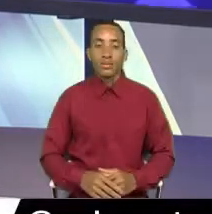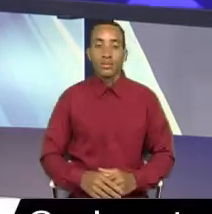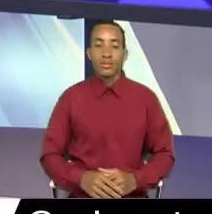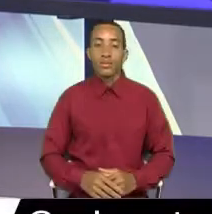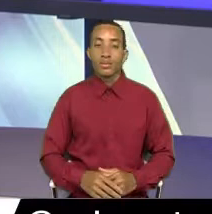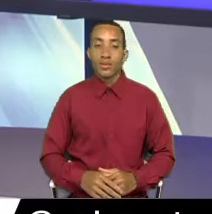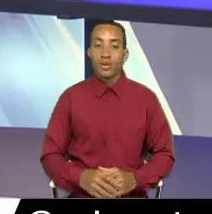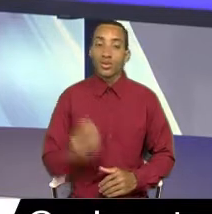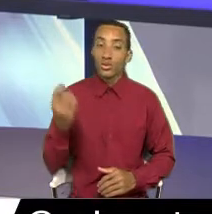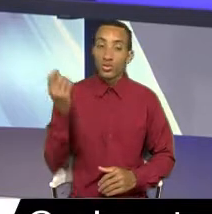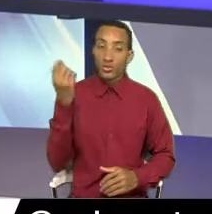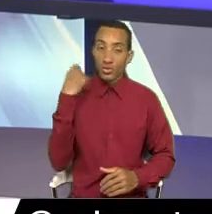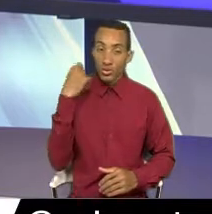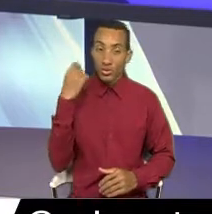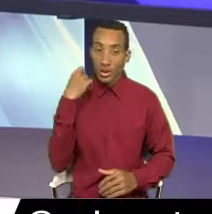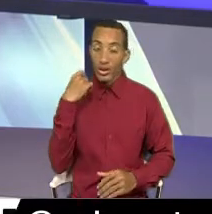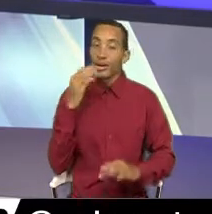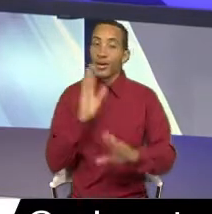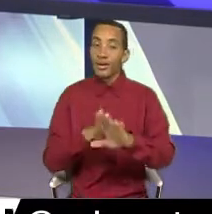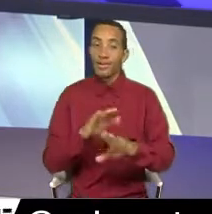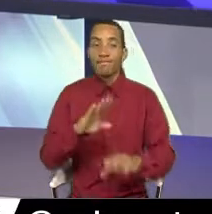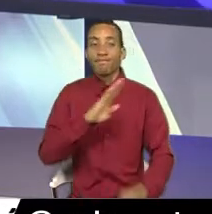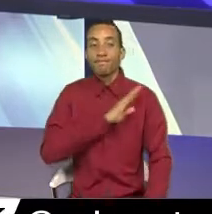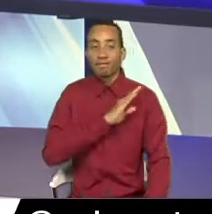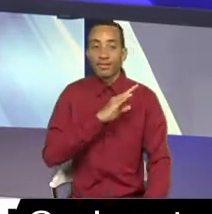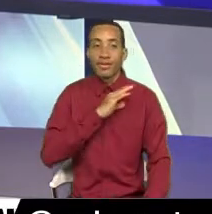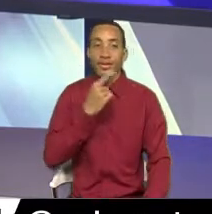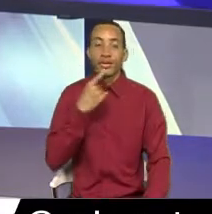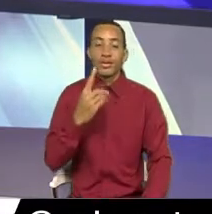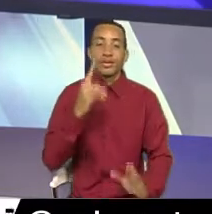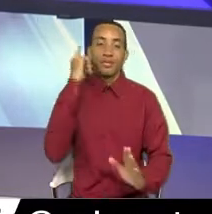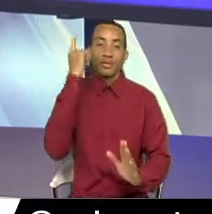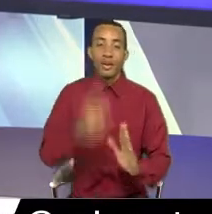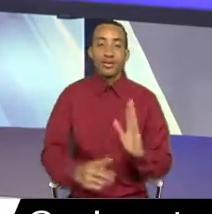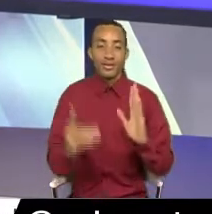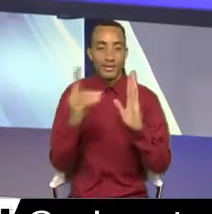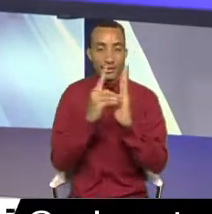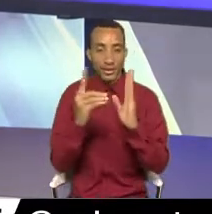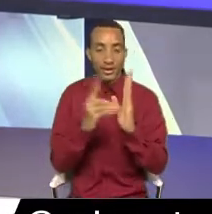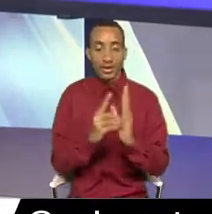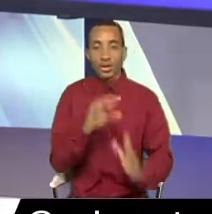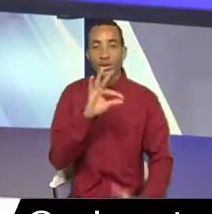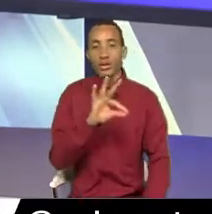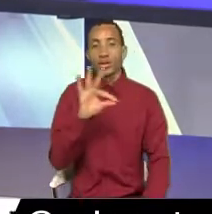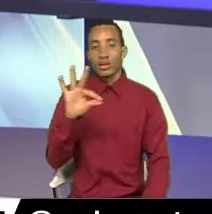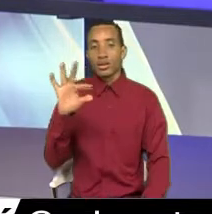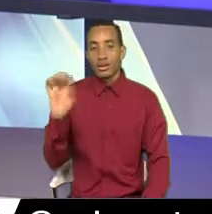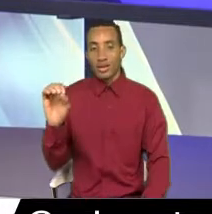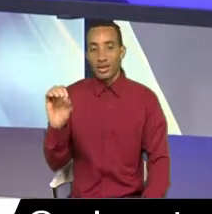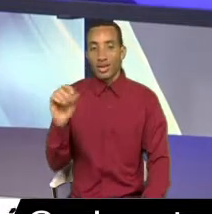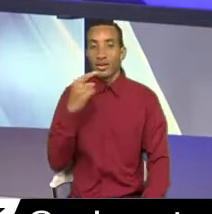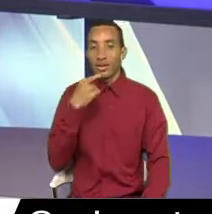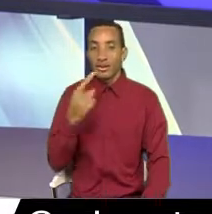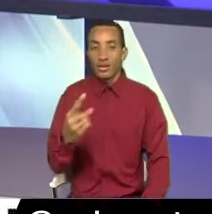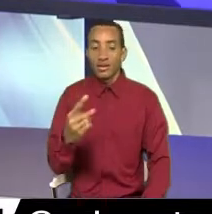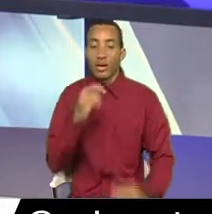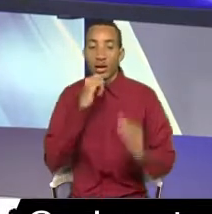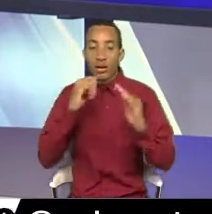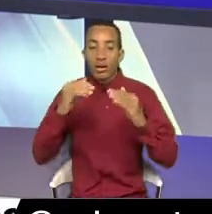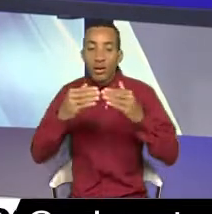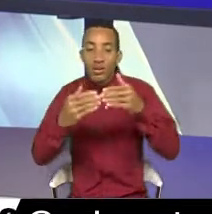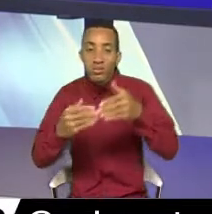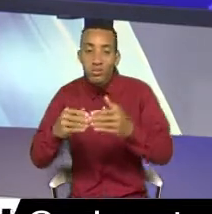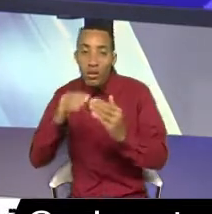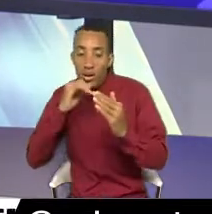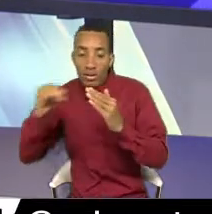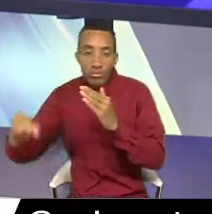el municipio debido a los graves colapsos y socavaciones que se presentan en un tramo del tablo estacado del muelle fluvial